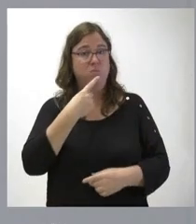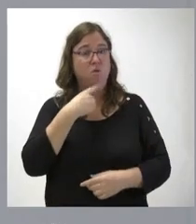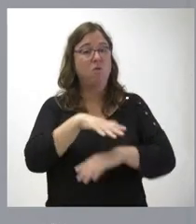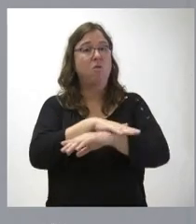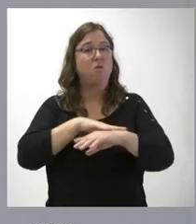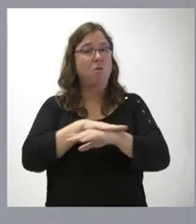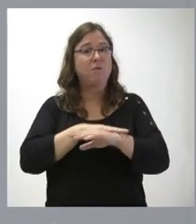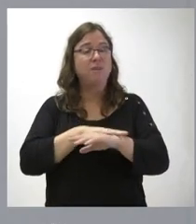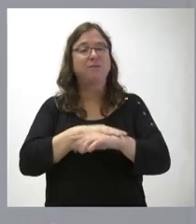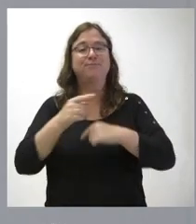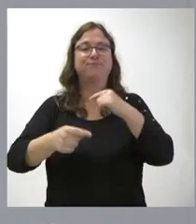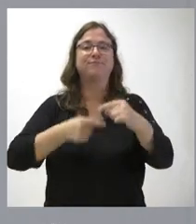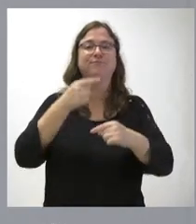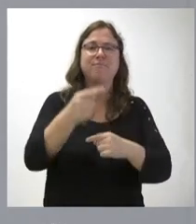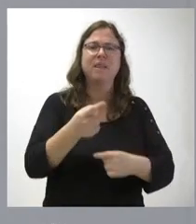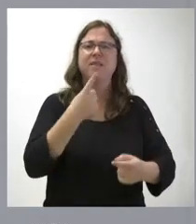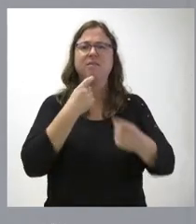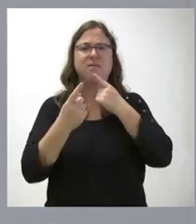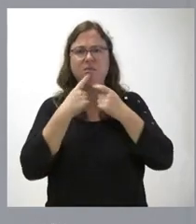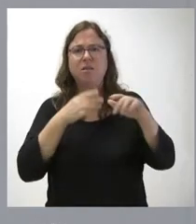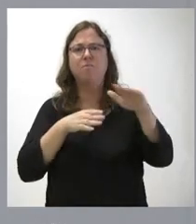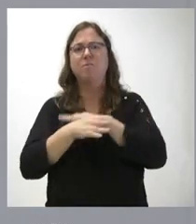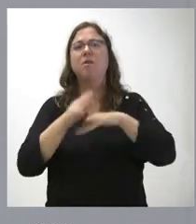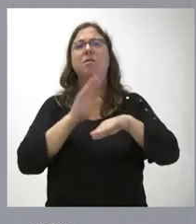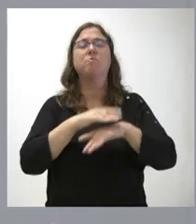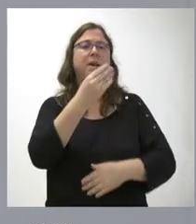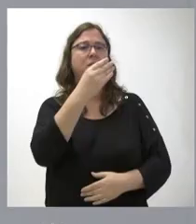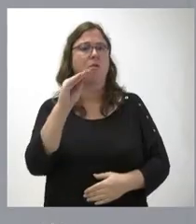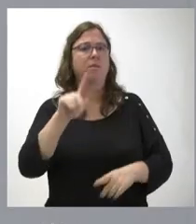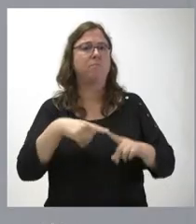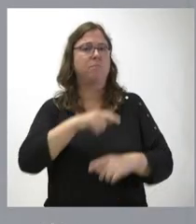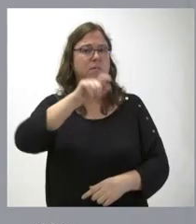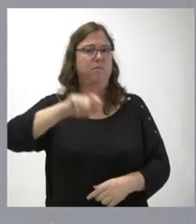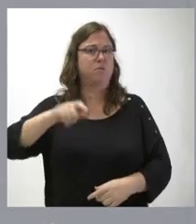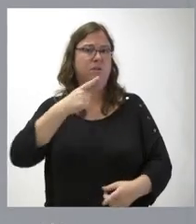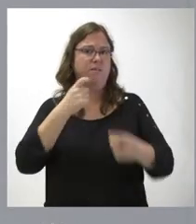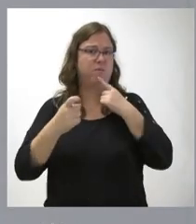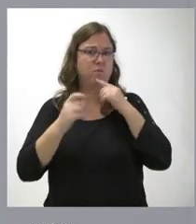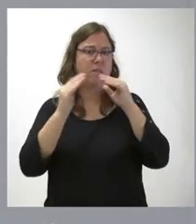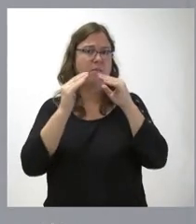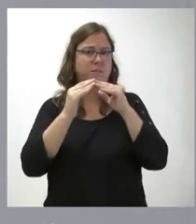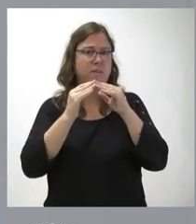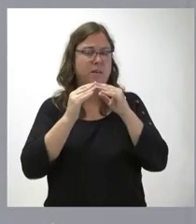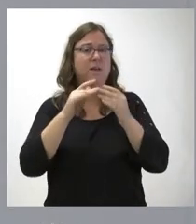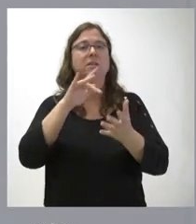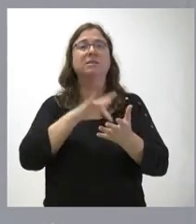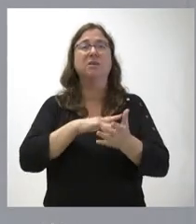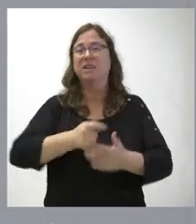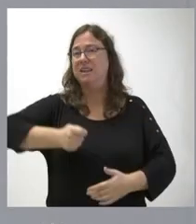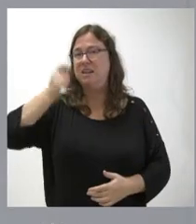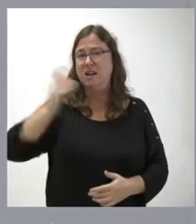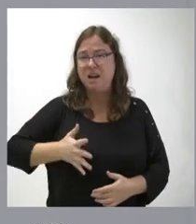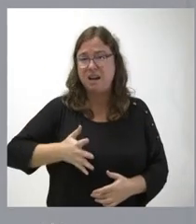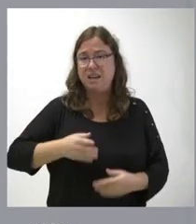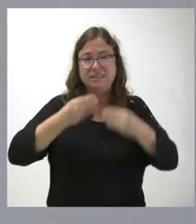que han derivado en dificultar el acceso a los jóvenes y a las personas con más dificultades A una vivienda nunca ha sido tan cara